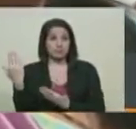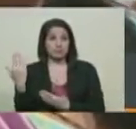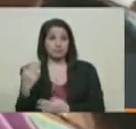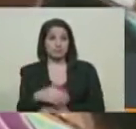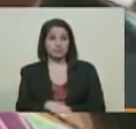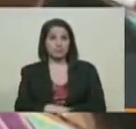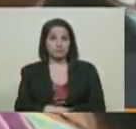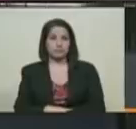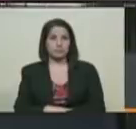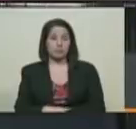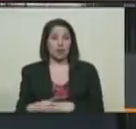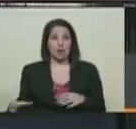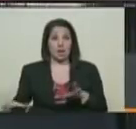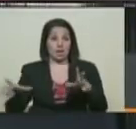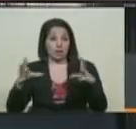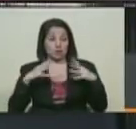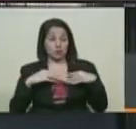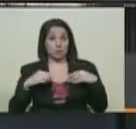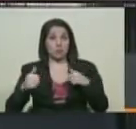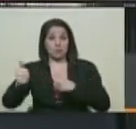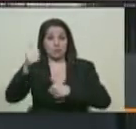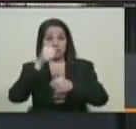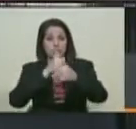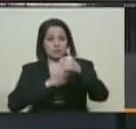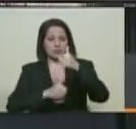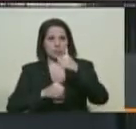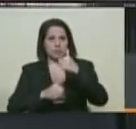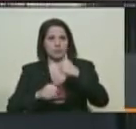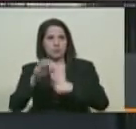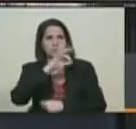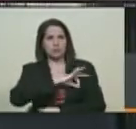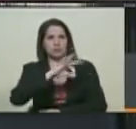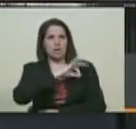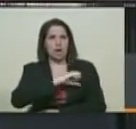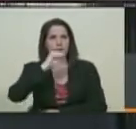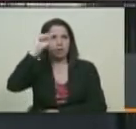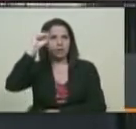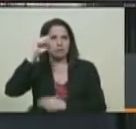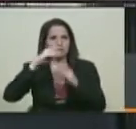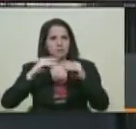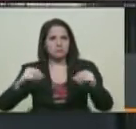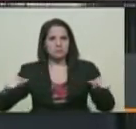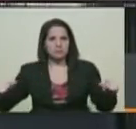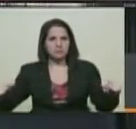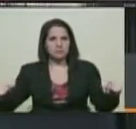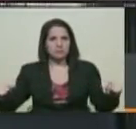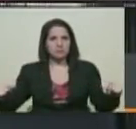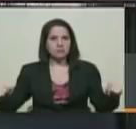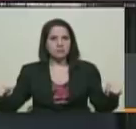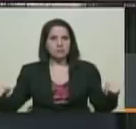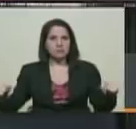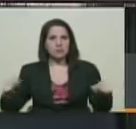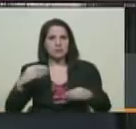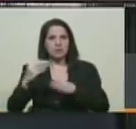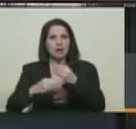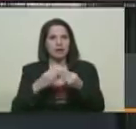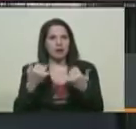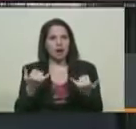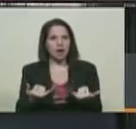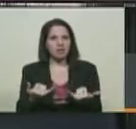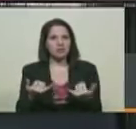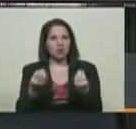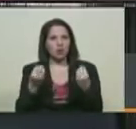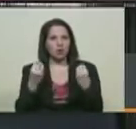Y asume la vicepresidencia del socialismo territorial, que había sido ejercida por